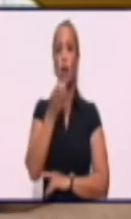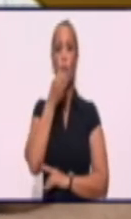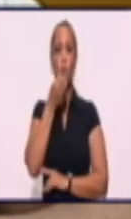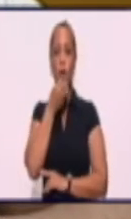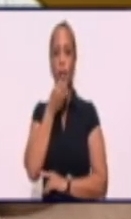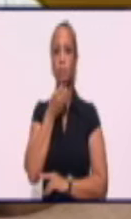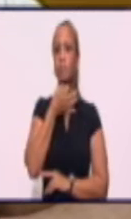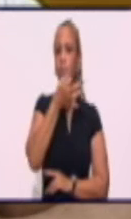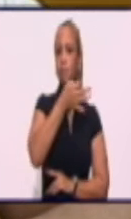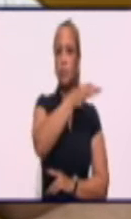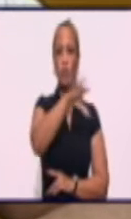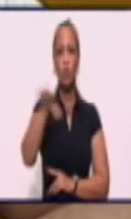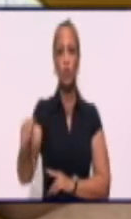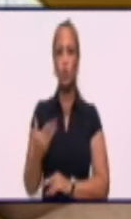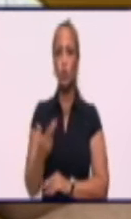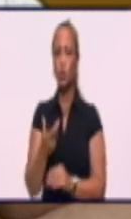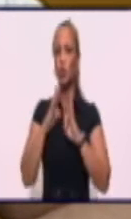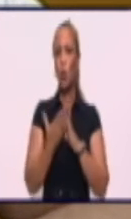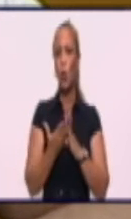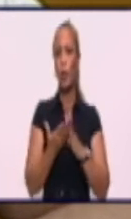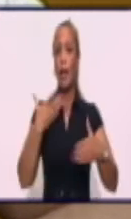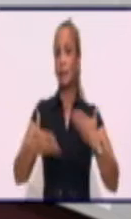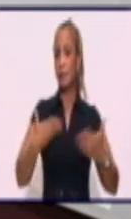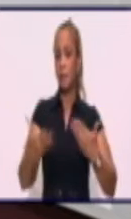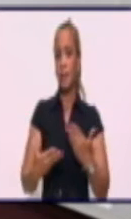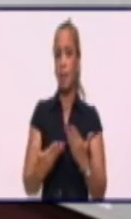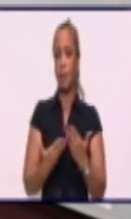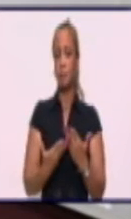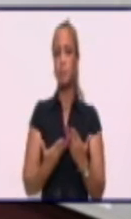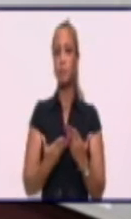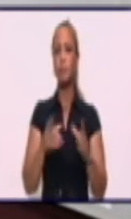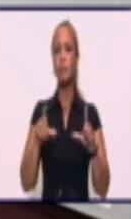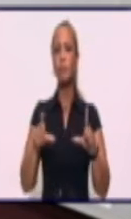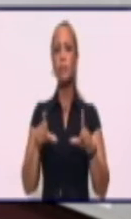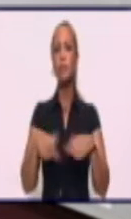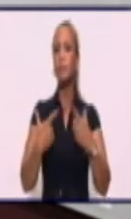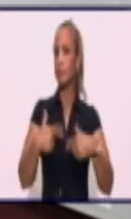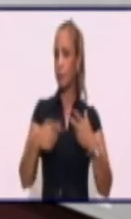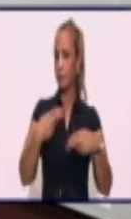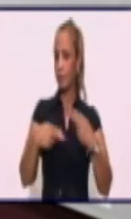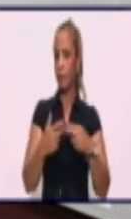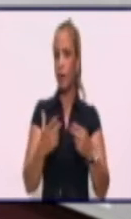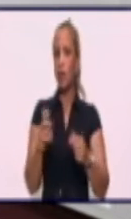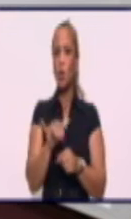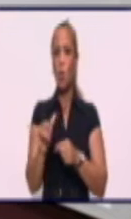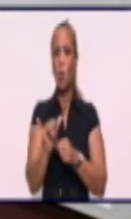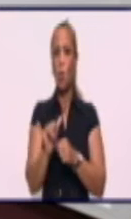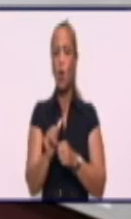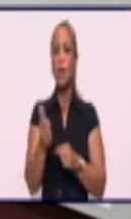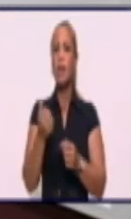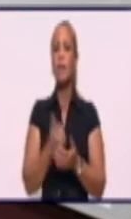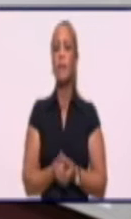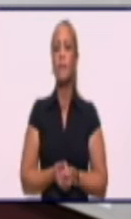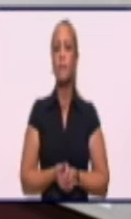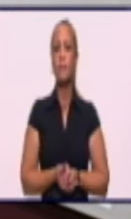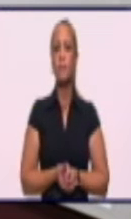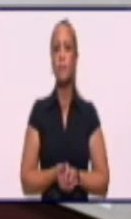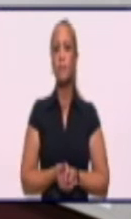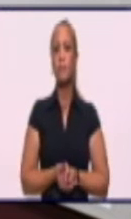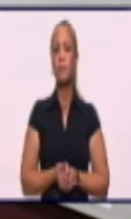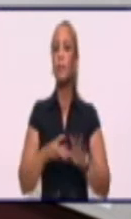divulgar todas las actividades de homenaje que estamos realizando, así como la generación de los diferentes contenidos que